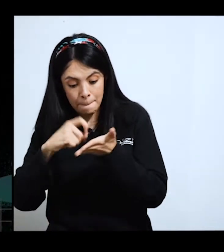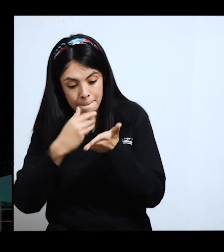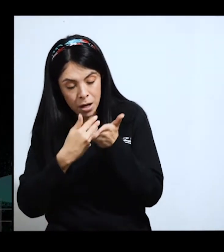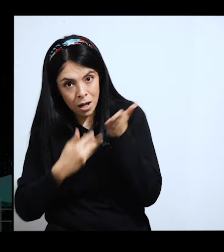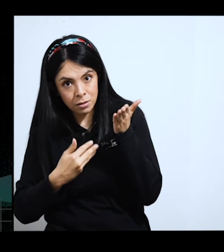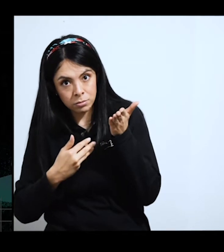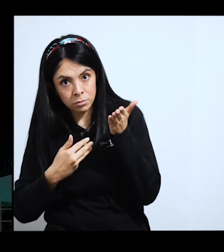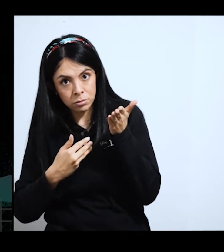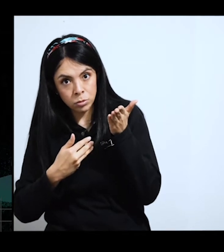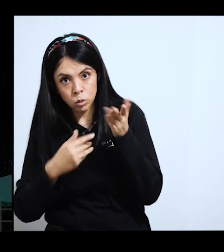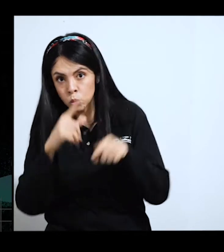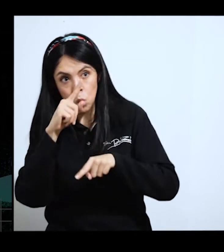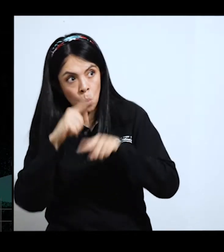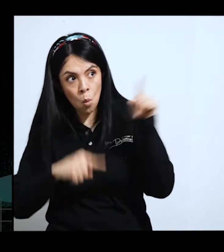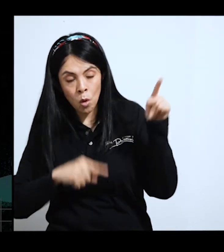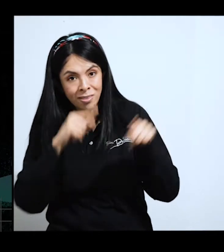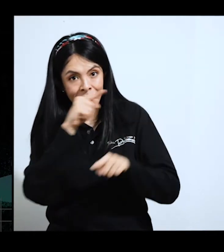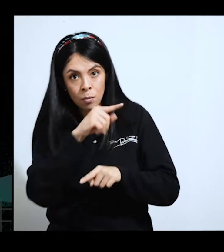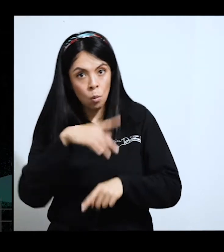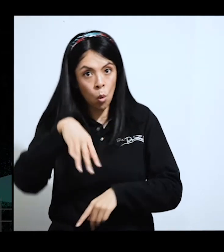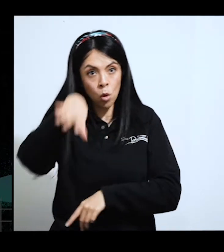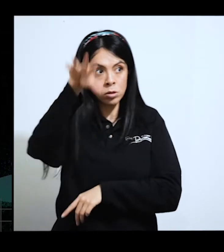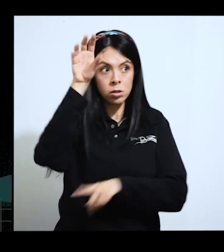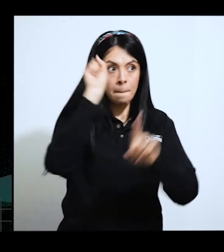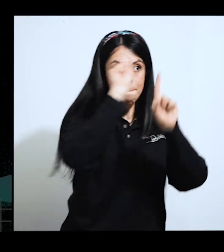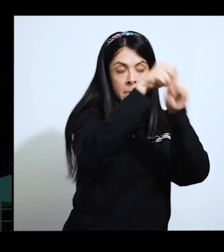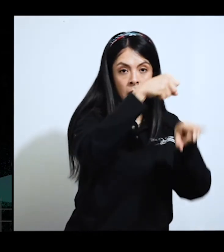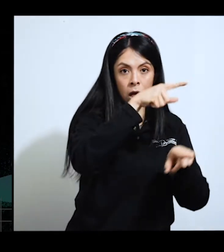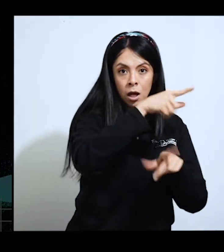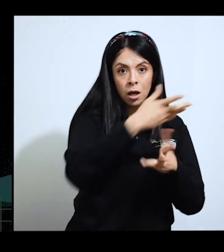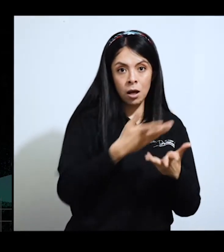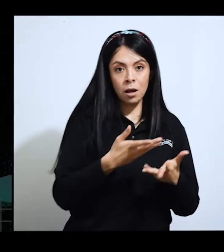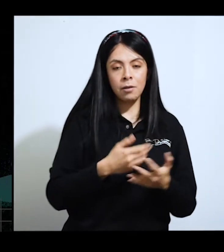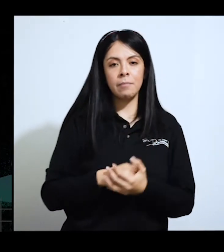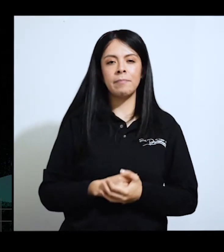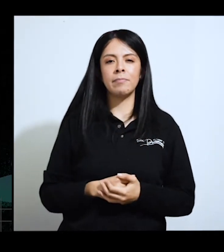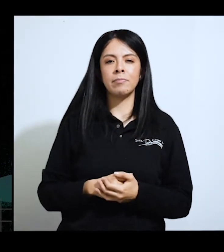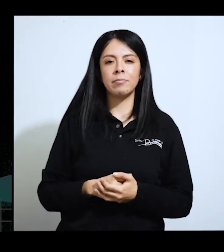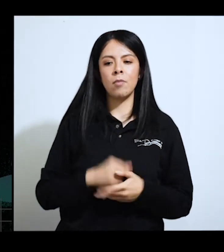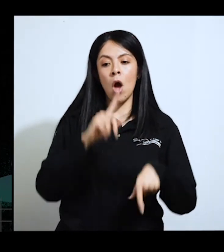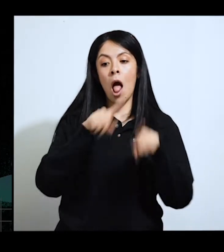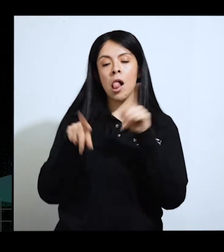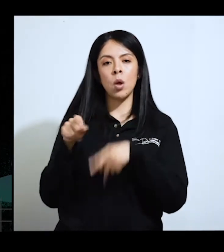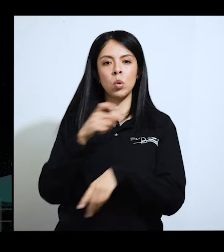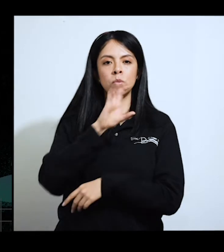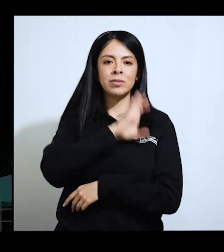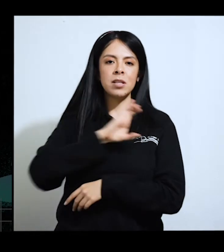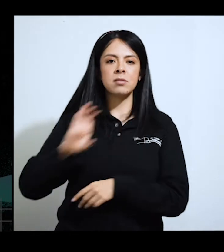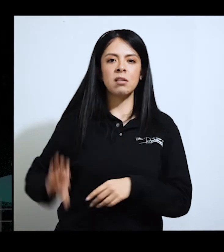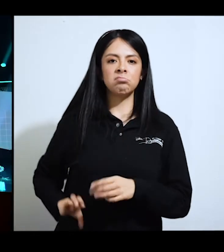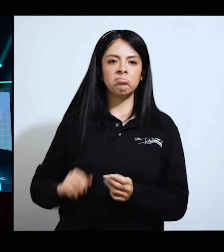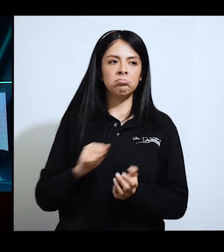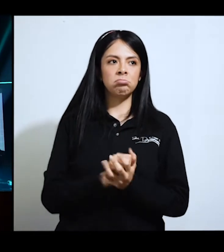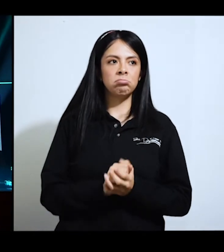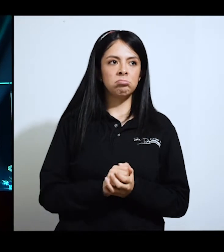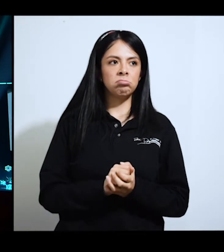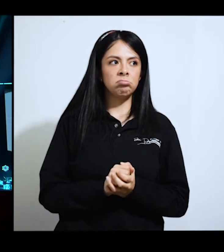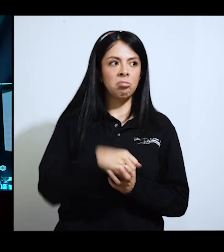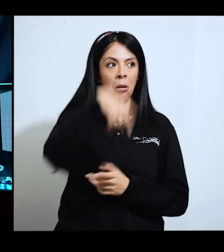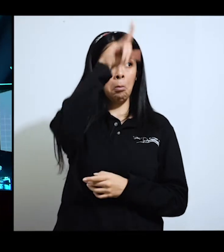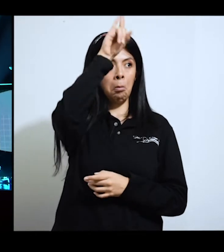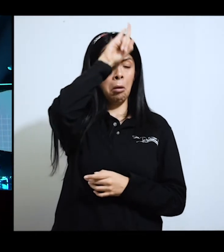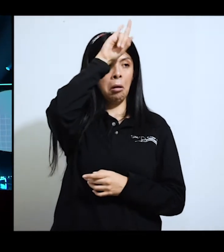nosotros, y luego dice, pues no ignoramos sus artimañas. Pero